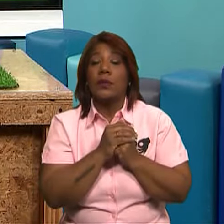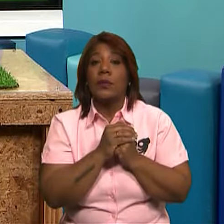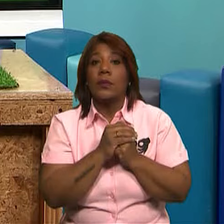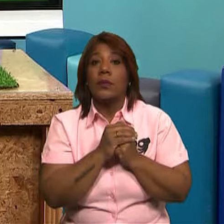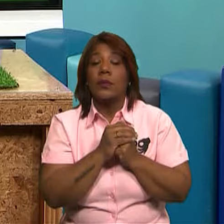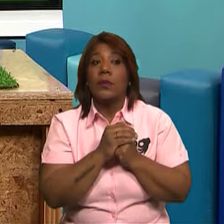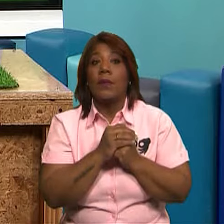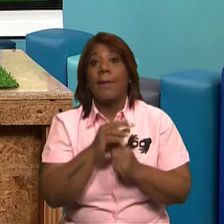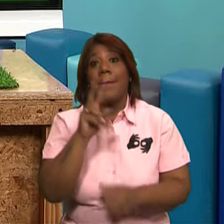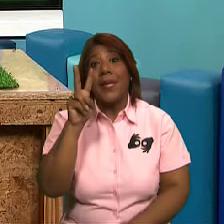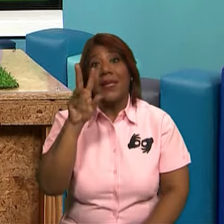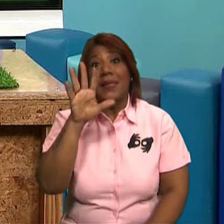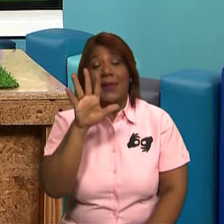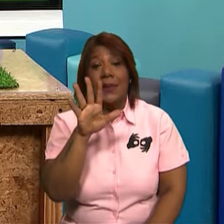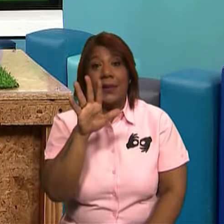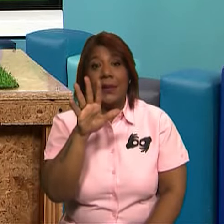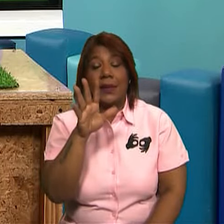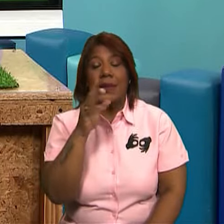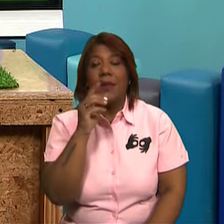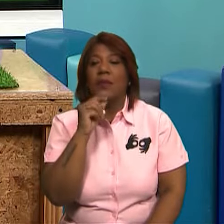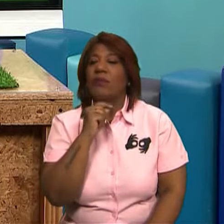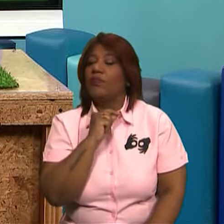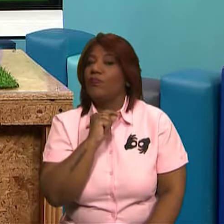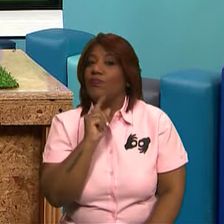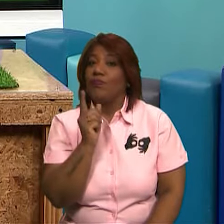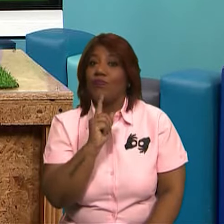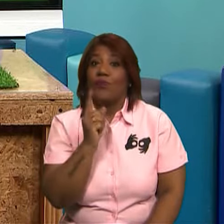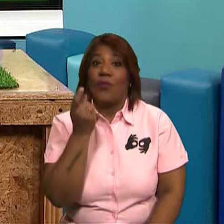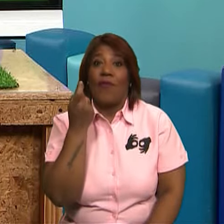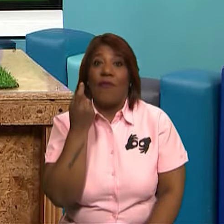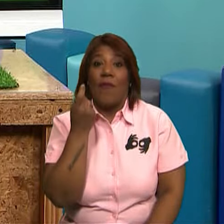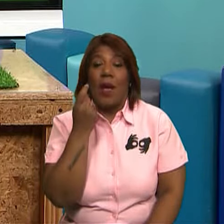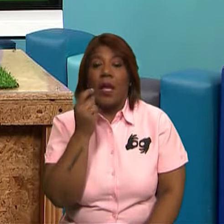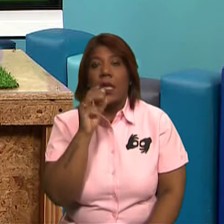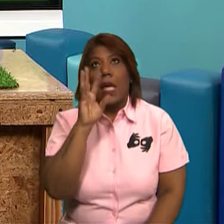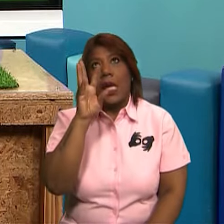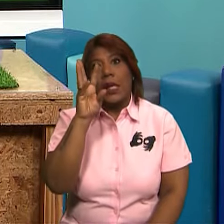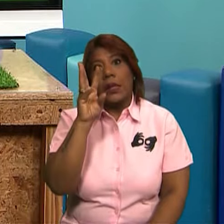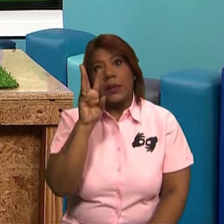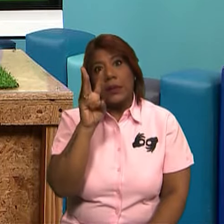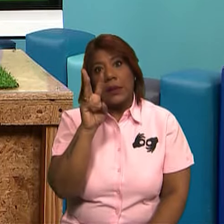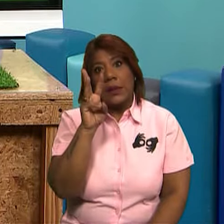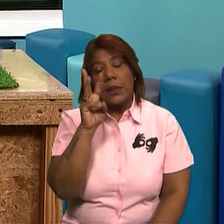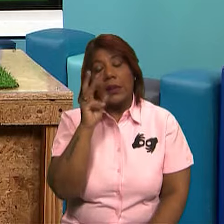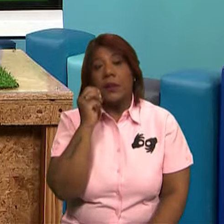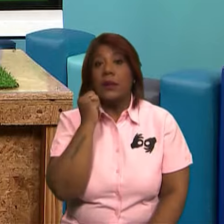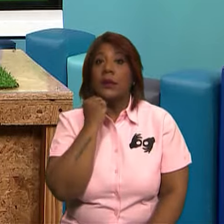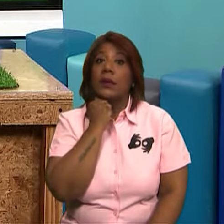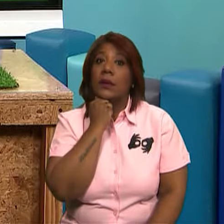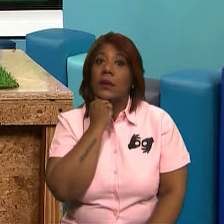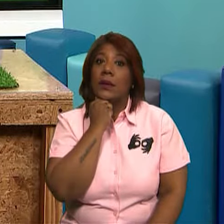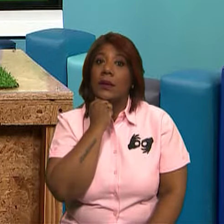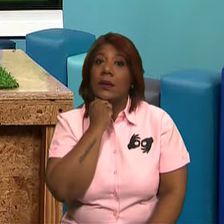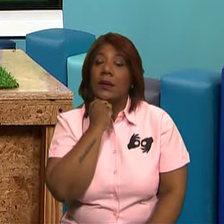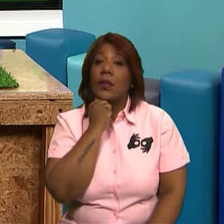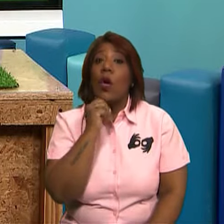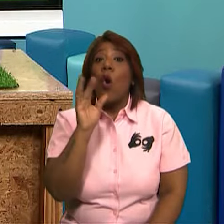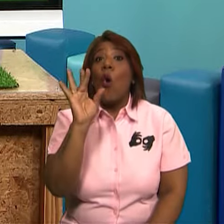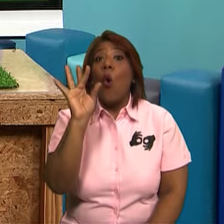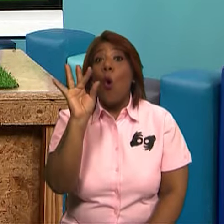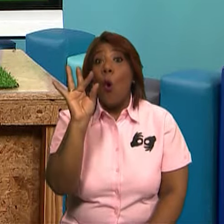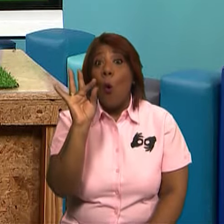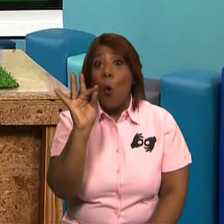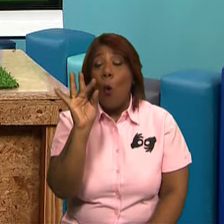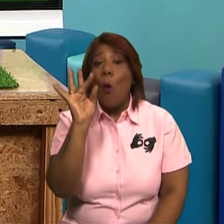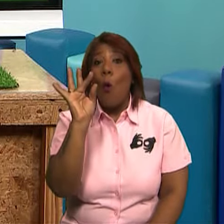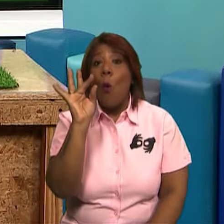¿Cuánto es 5 por 5? 25. Está muy lejos, 25 todavía. No, vamos a buscar otro. Yo creo que vamos a probar con el 8. ¿Qué les